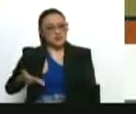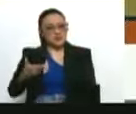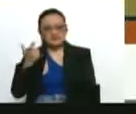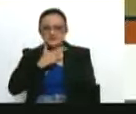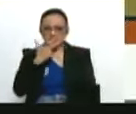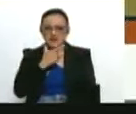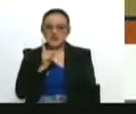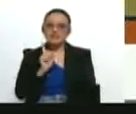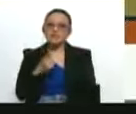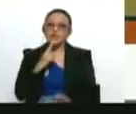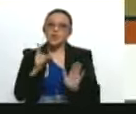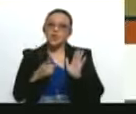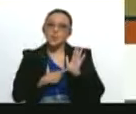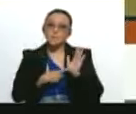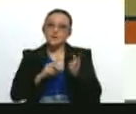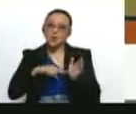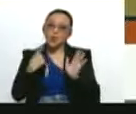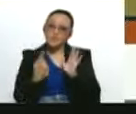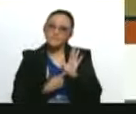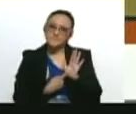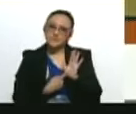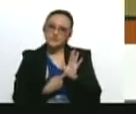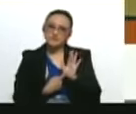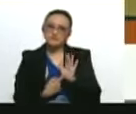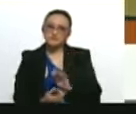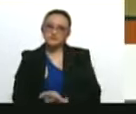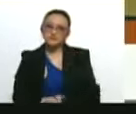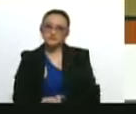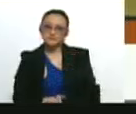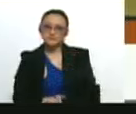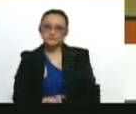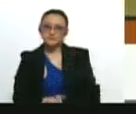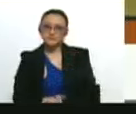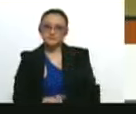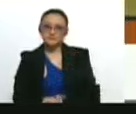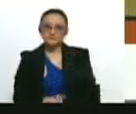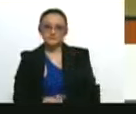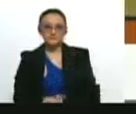debe ser cumplida a cabalidad. A cabalidad.